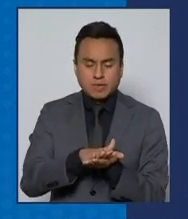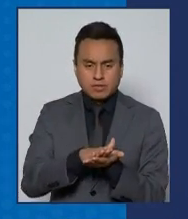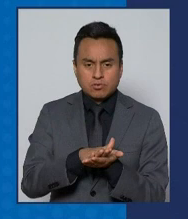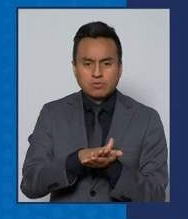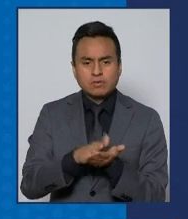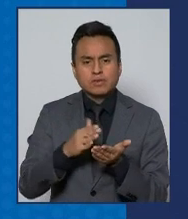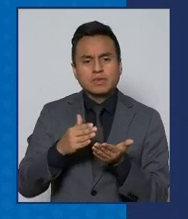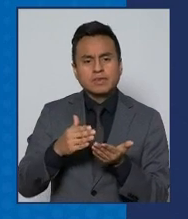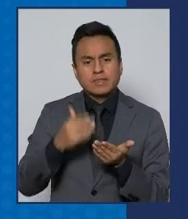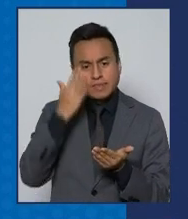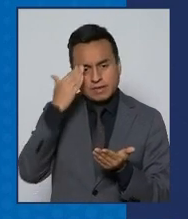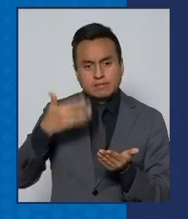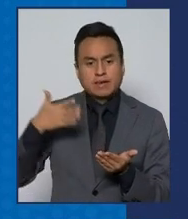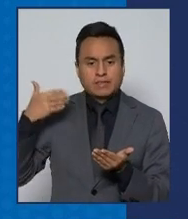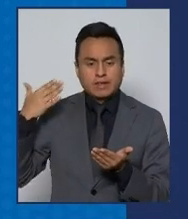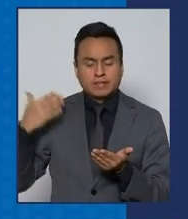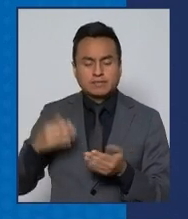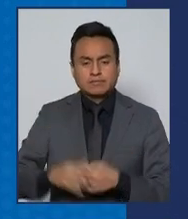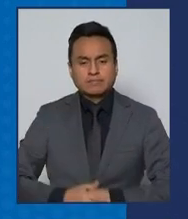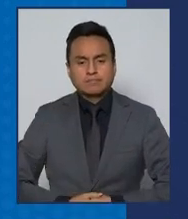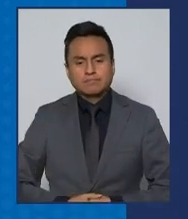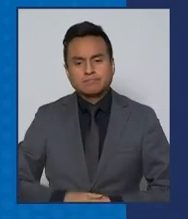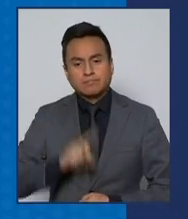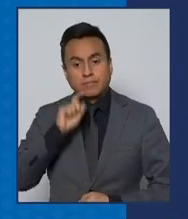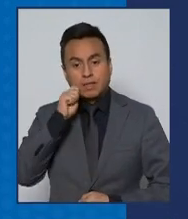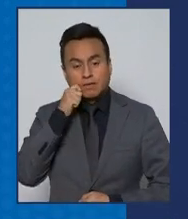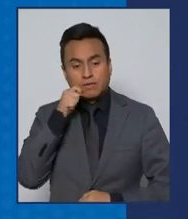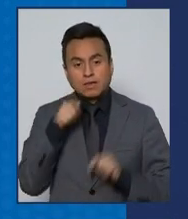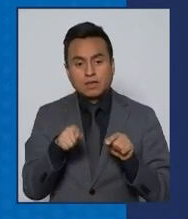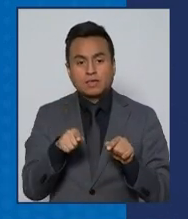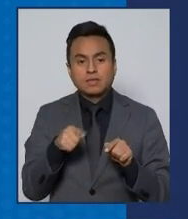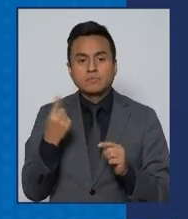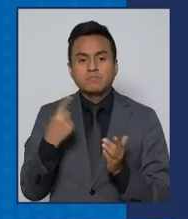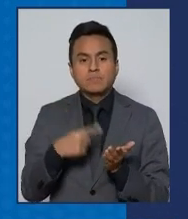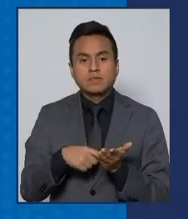de varios días atrás. Y esto nos lleva a